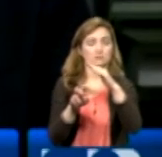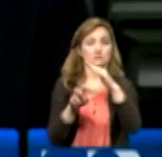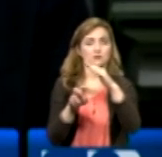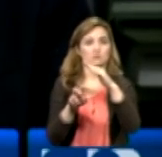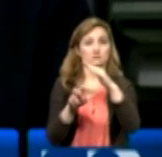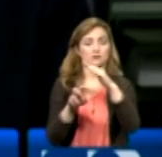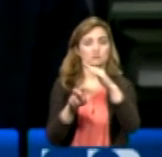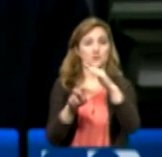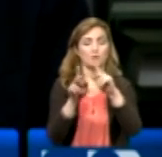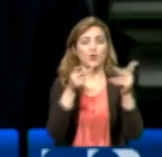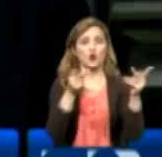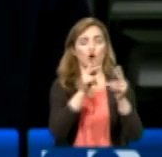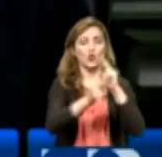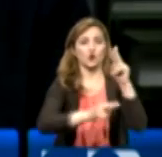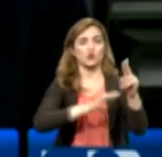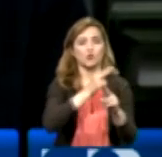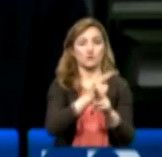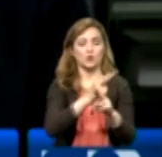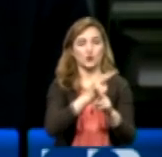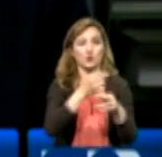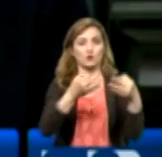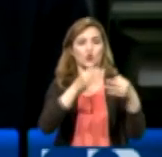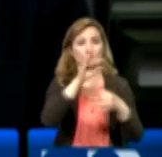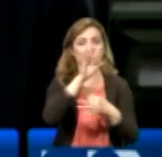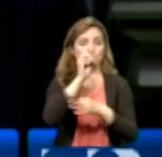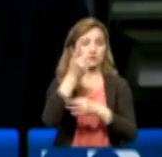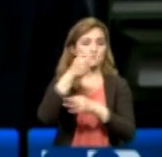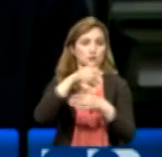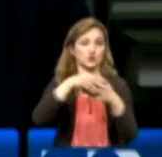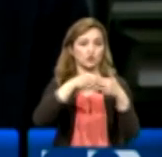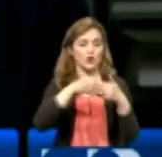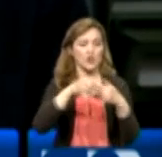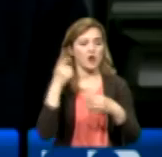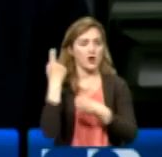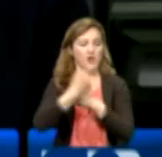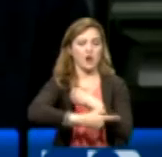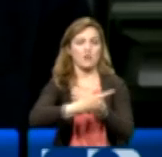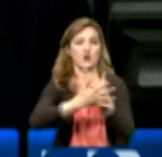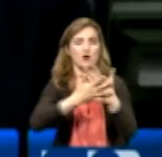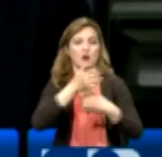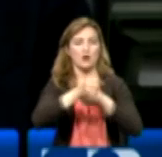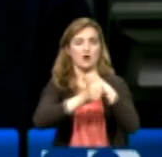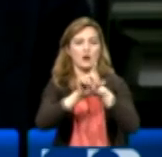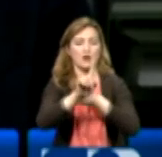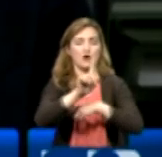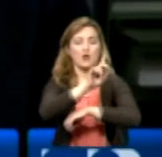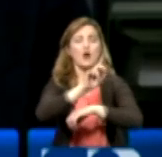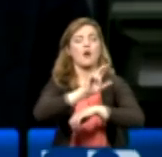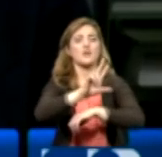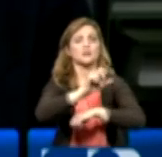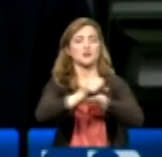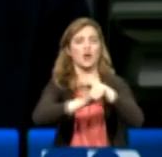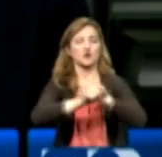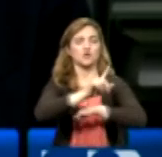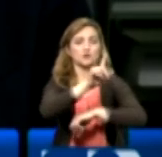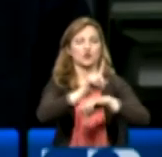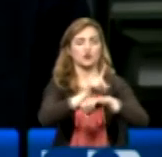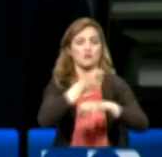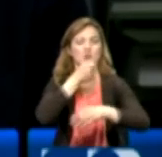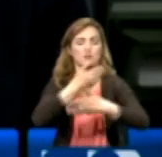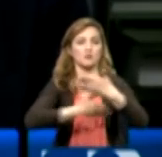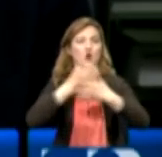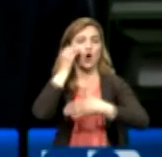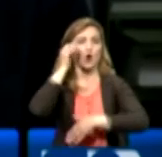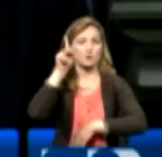al universo un juicio de 80 millones de dólares y pidiendo la prisión de 3 años a los directores del diario y a un periodista por